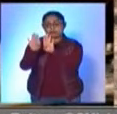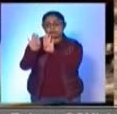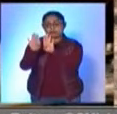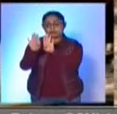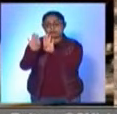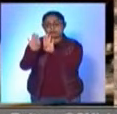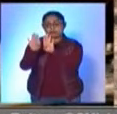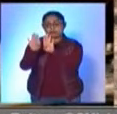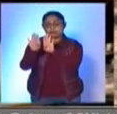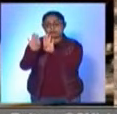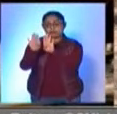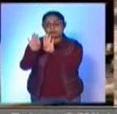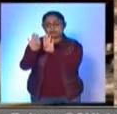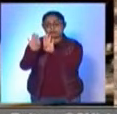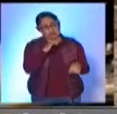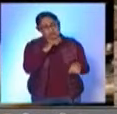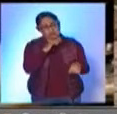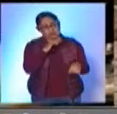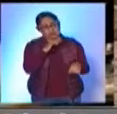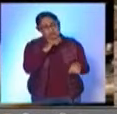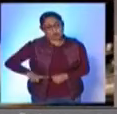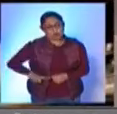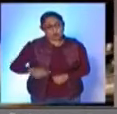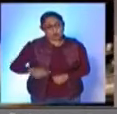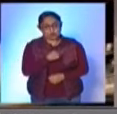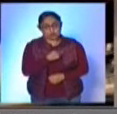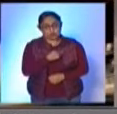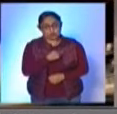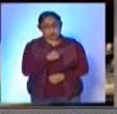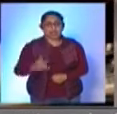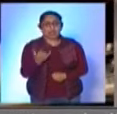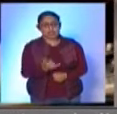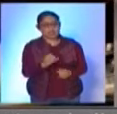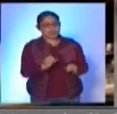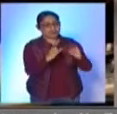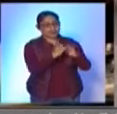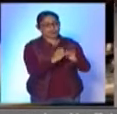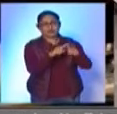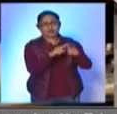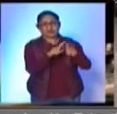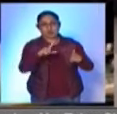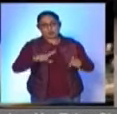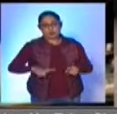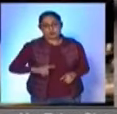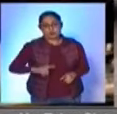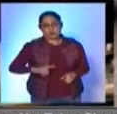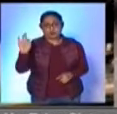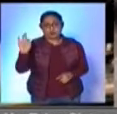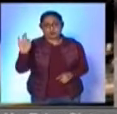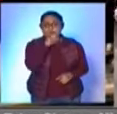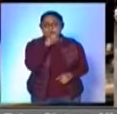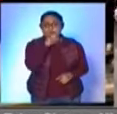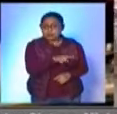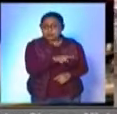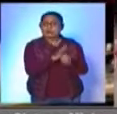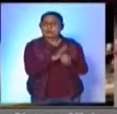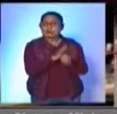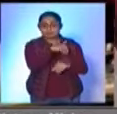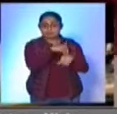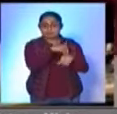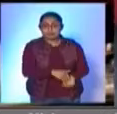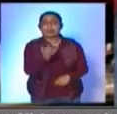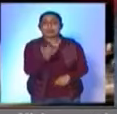invitar a los gobiernos municipales y a las dependencias del gobierno federal en el Estado, lo mismo que al Poder